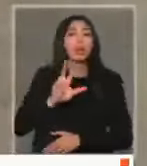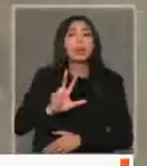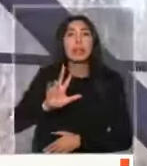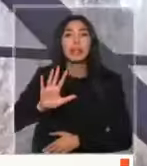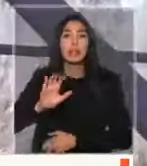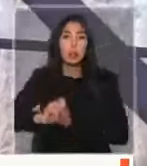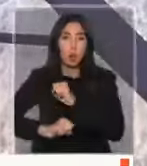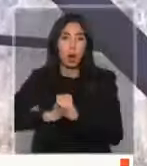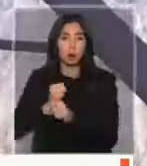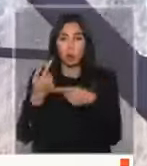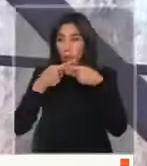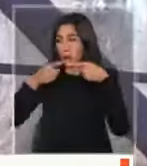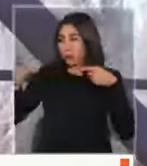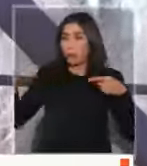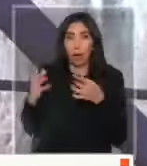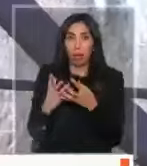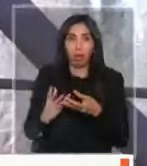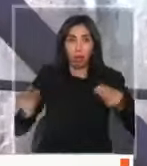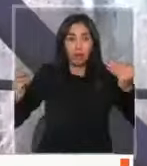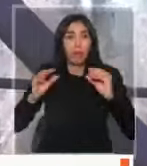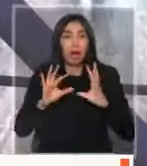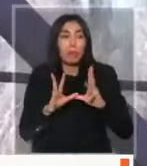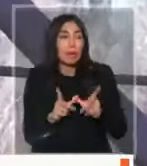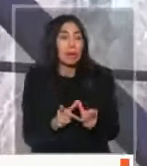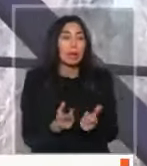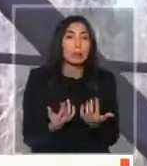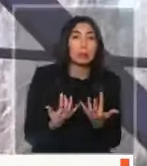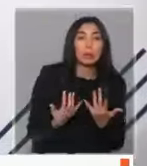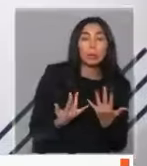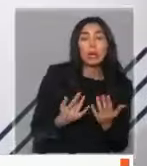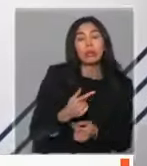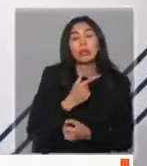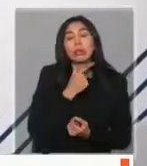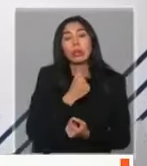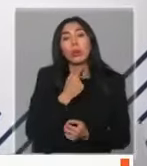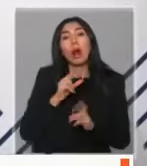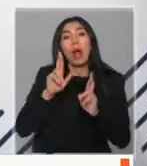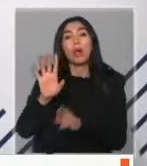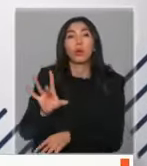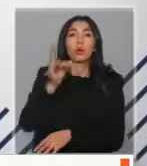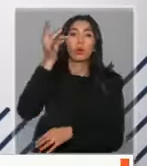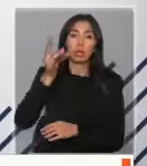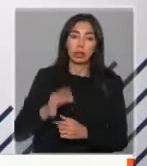semana no se sabe nada y su familia aún no pierde la ilusión de encontrarla.